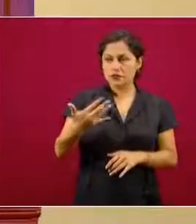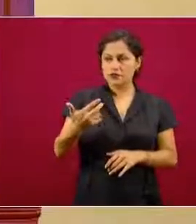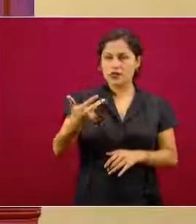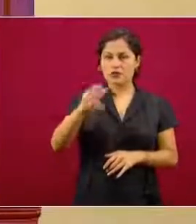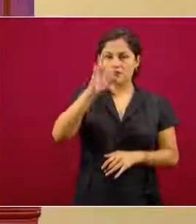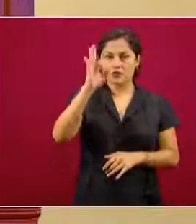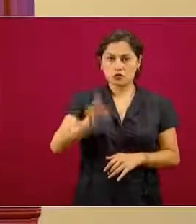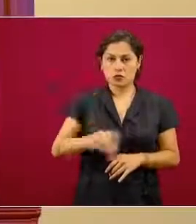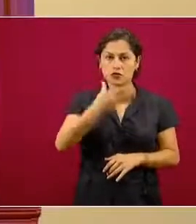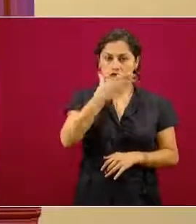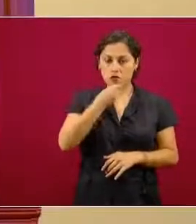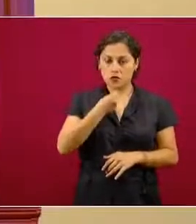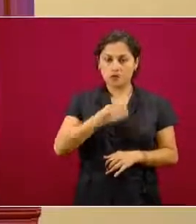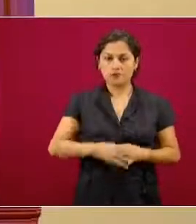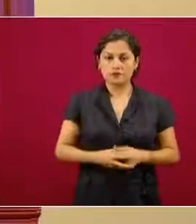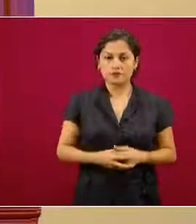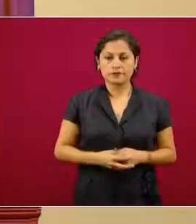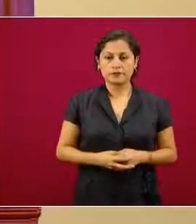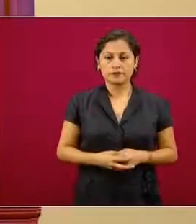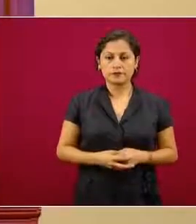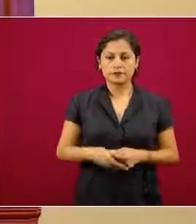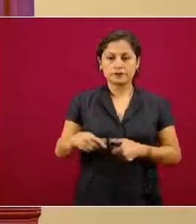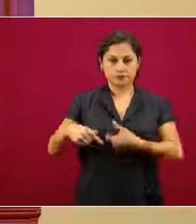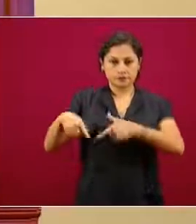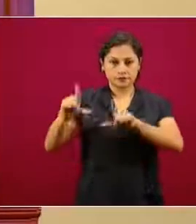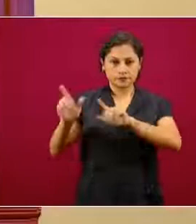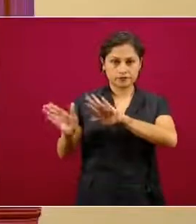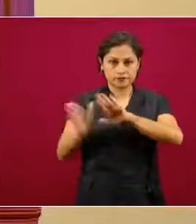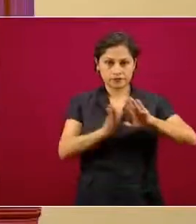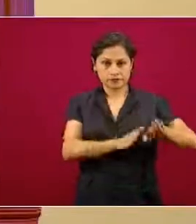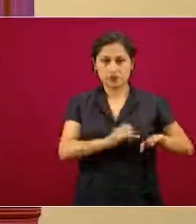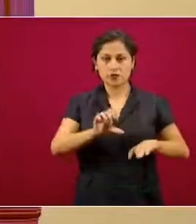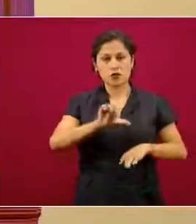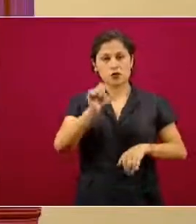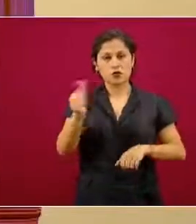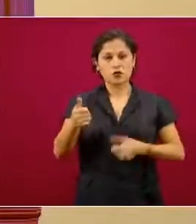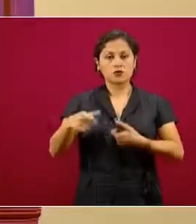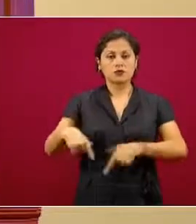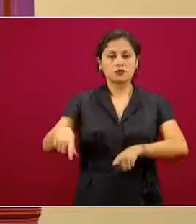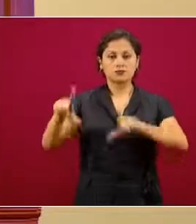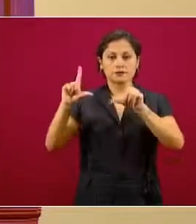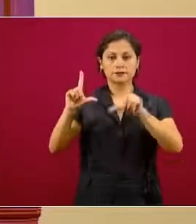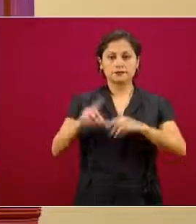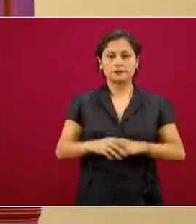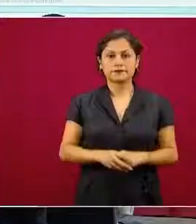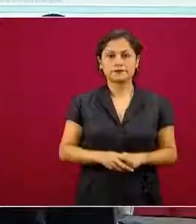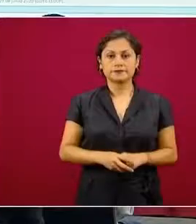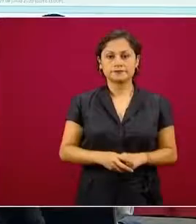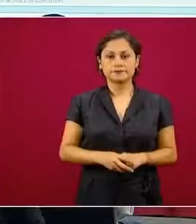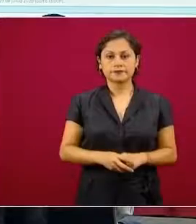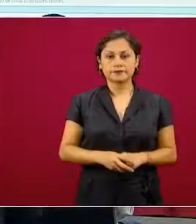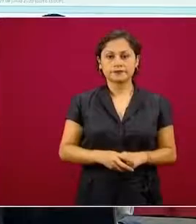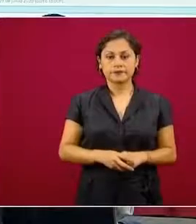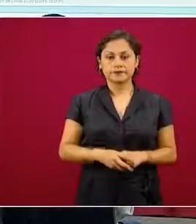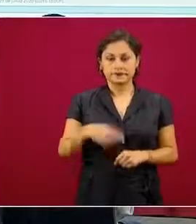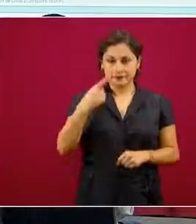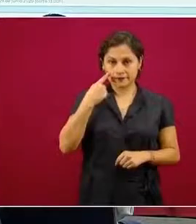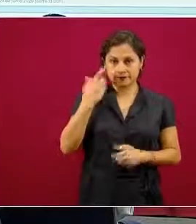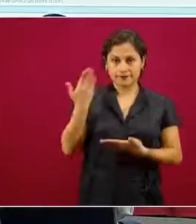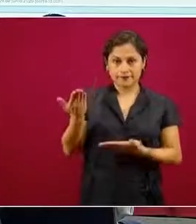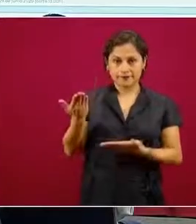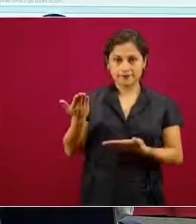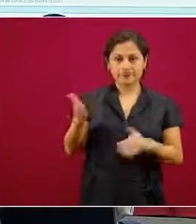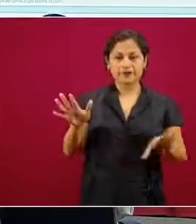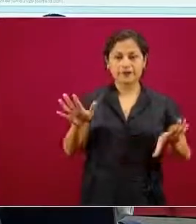57-58%. Con esta gráfica en vista, pasemos a la siguiente diapositiva y veamos cómo las barras se mueven a